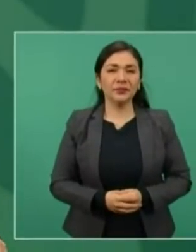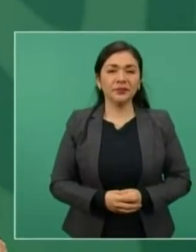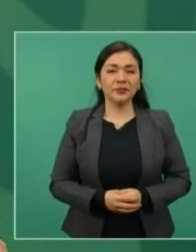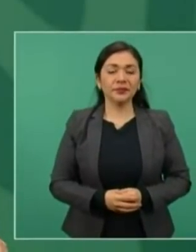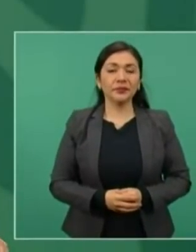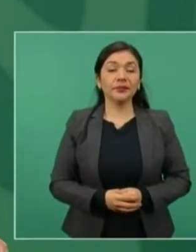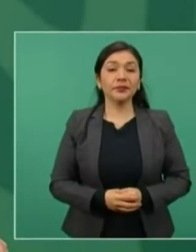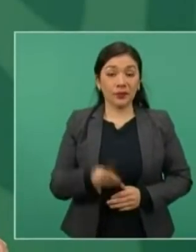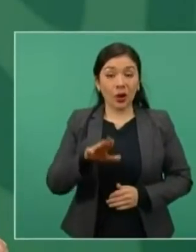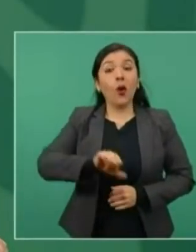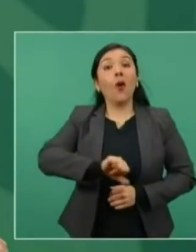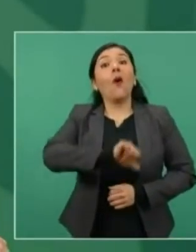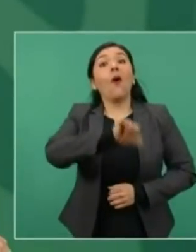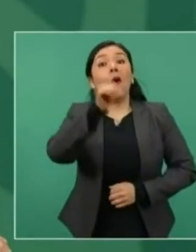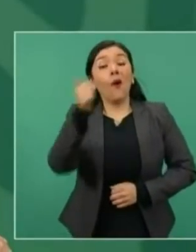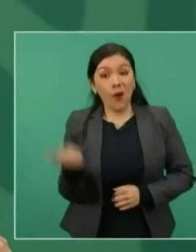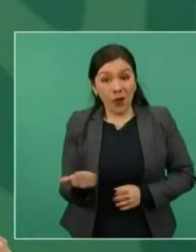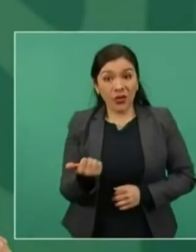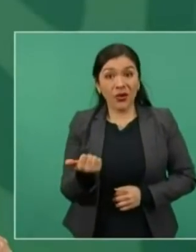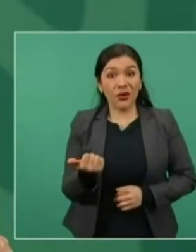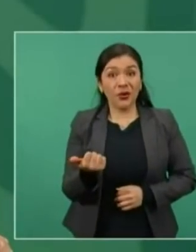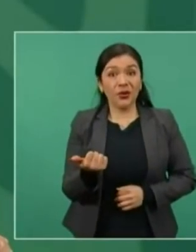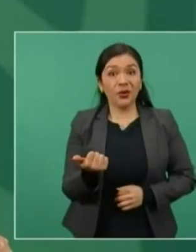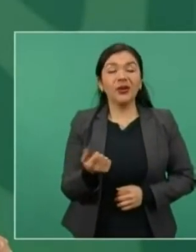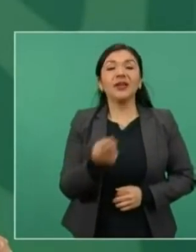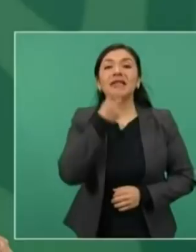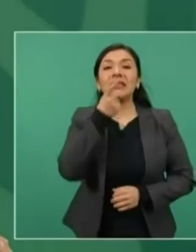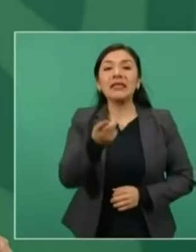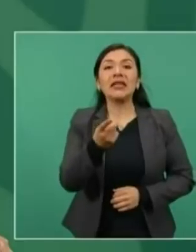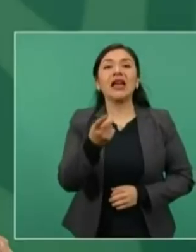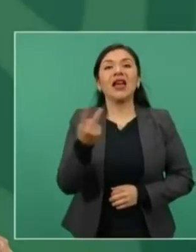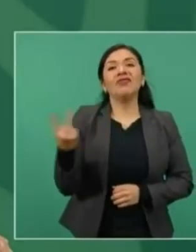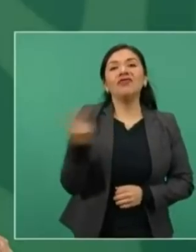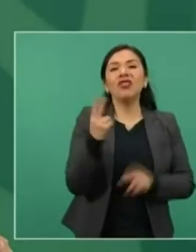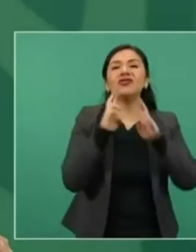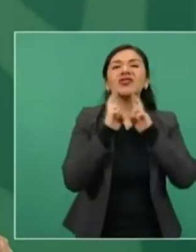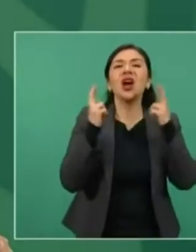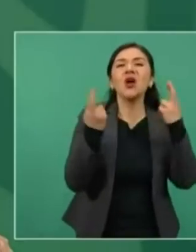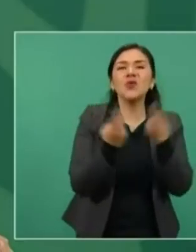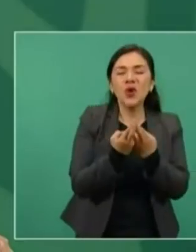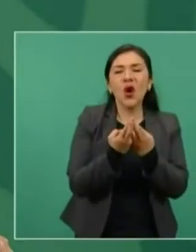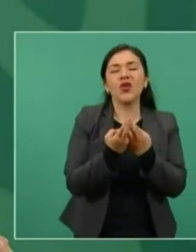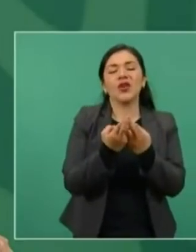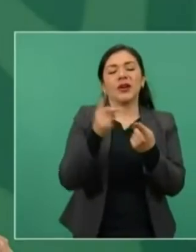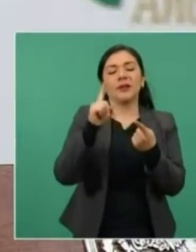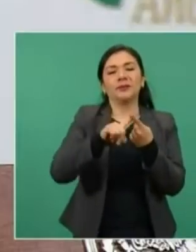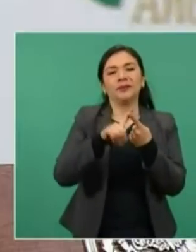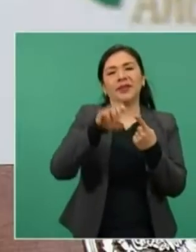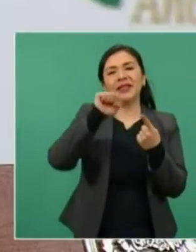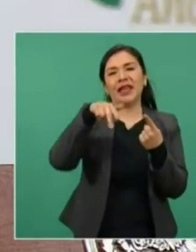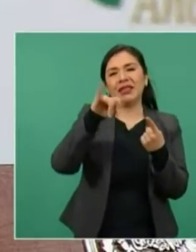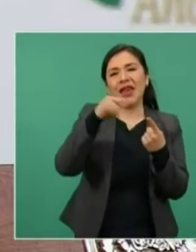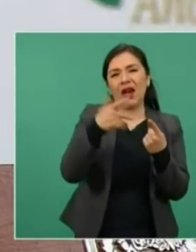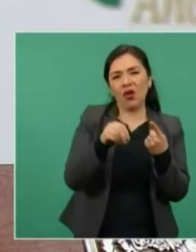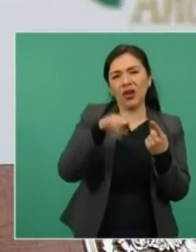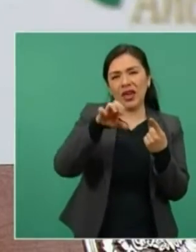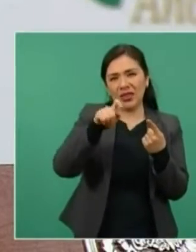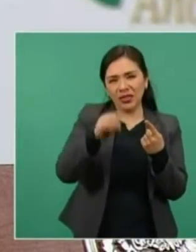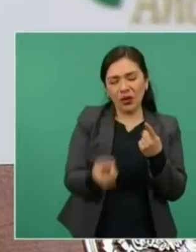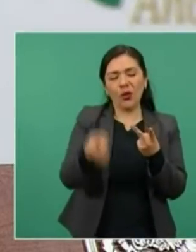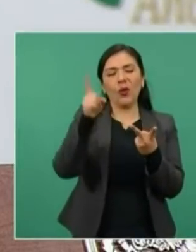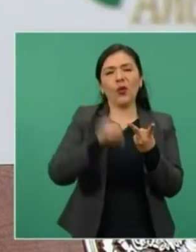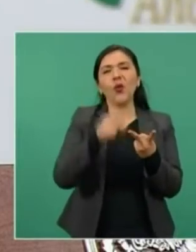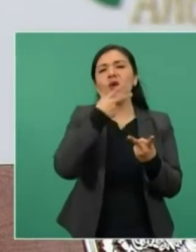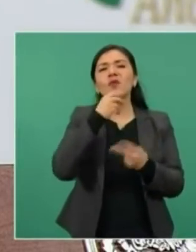lo otro la visita o el encuentro de santiago nieto con